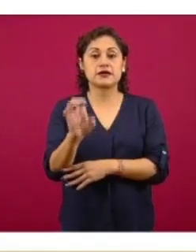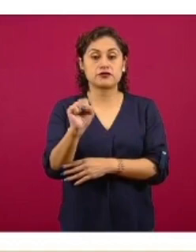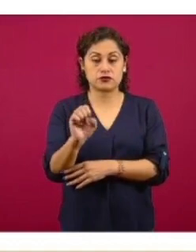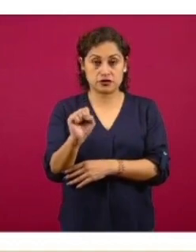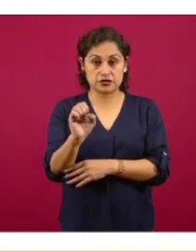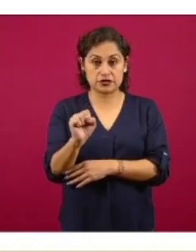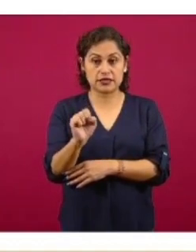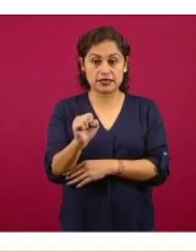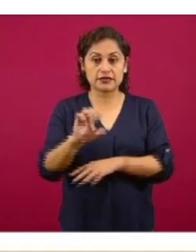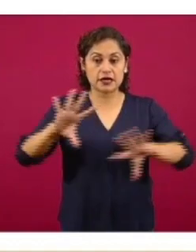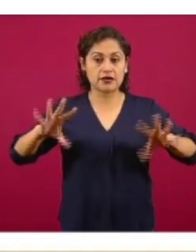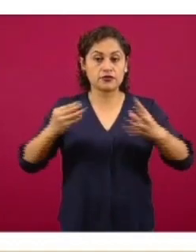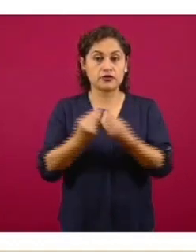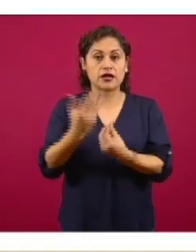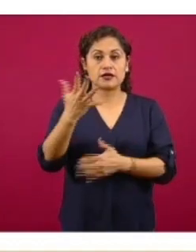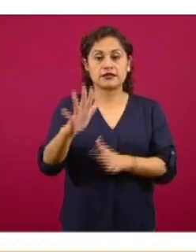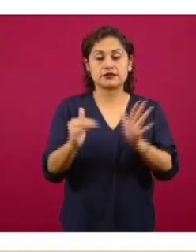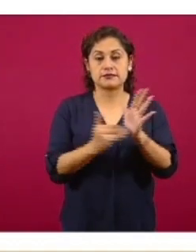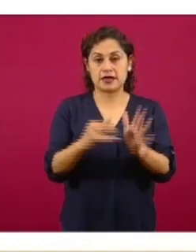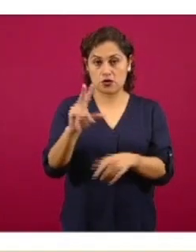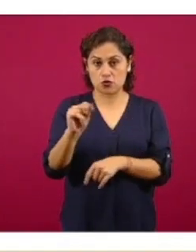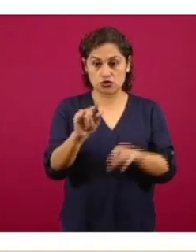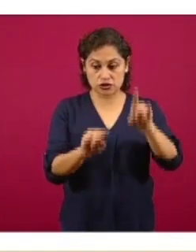de 10,080 camas que tenemos